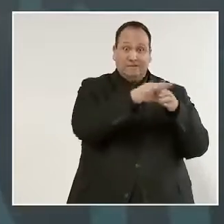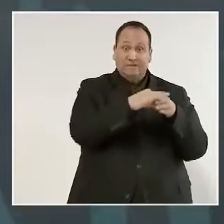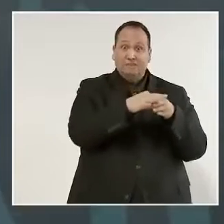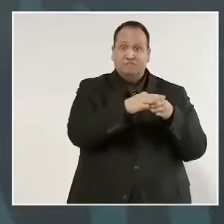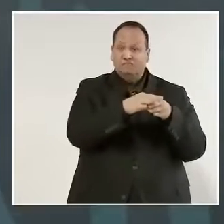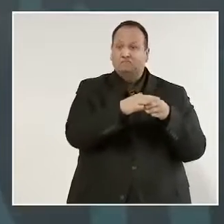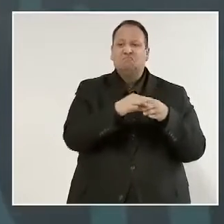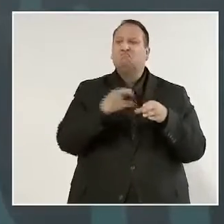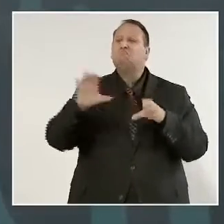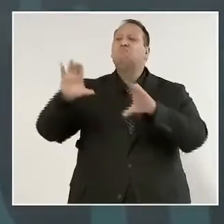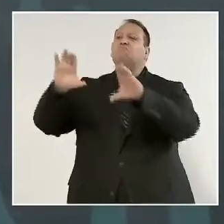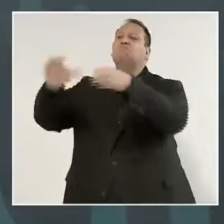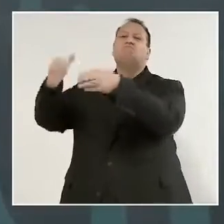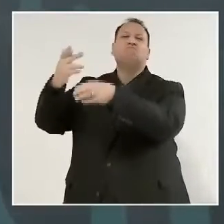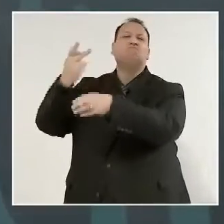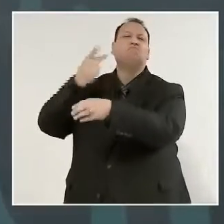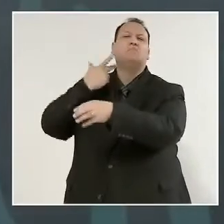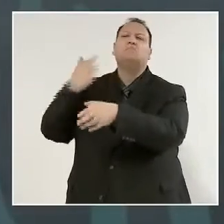y los conservadores